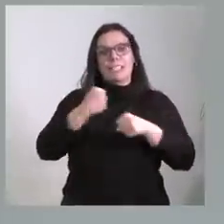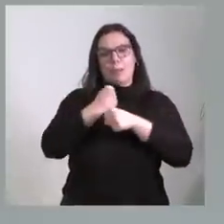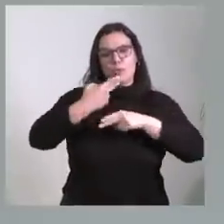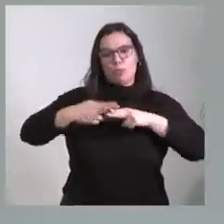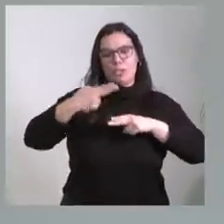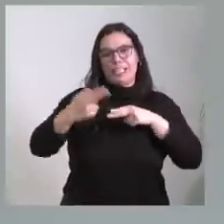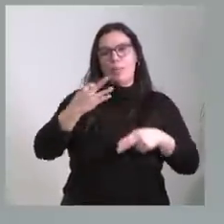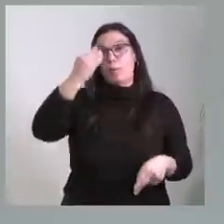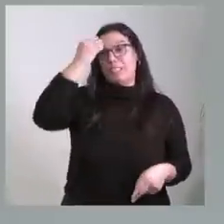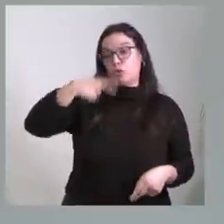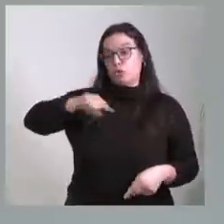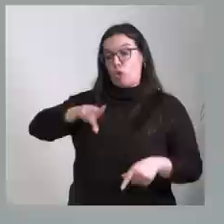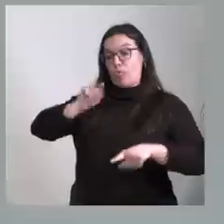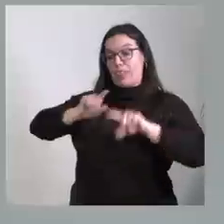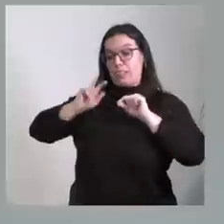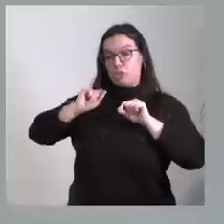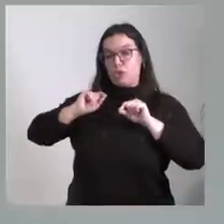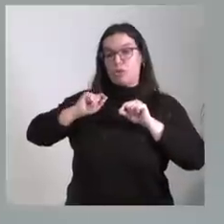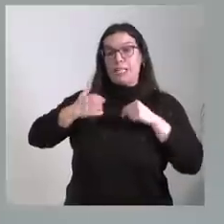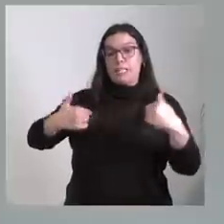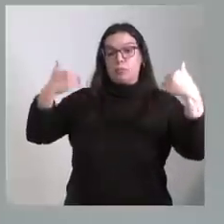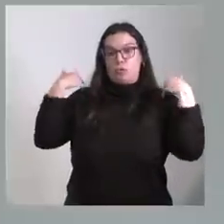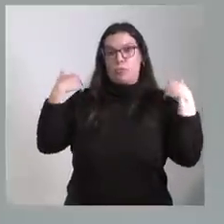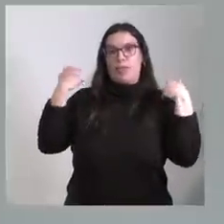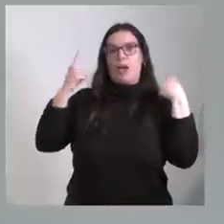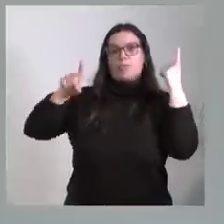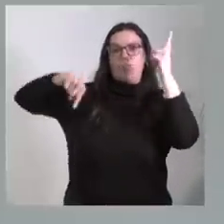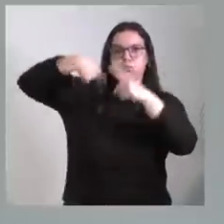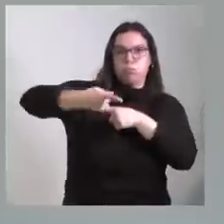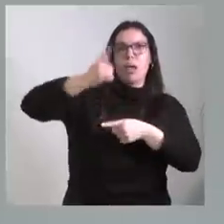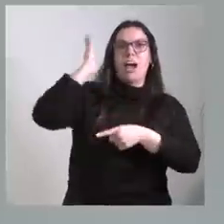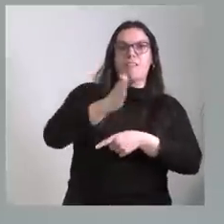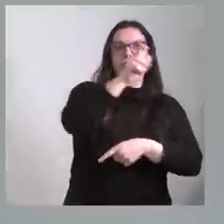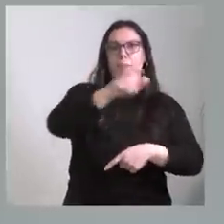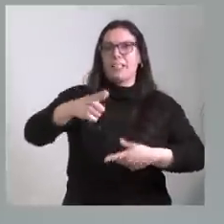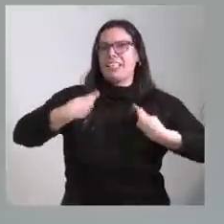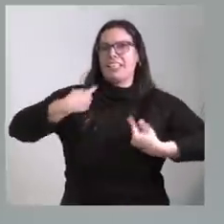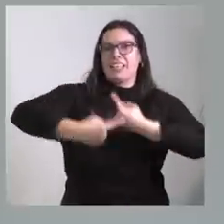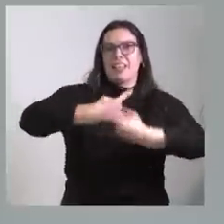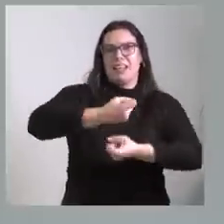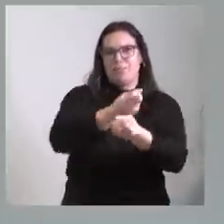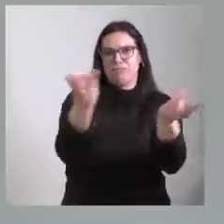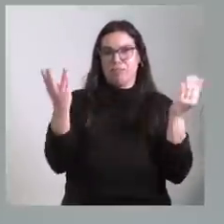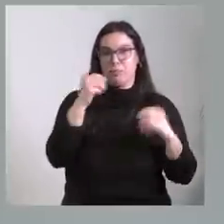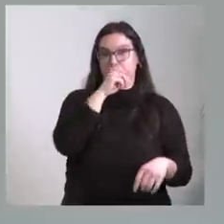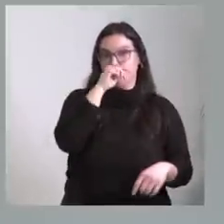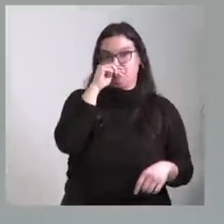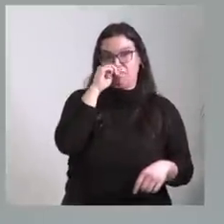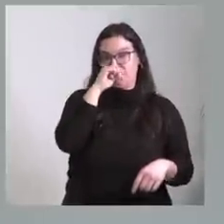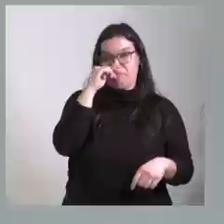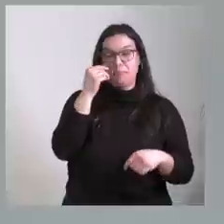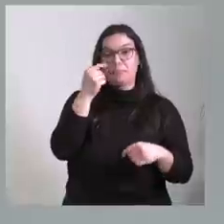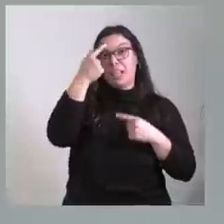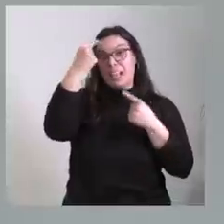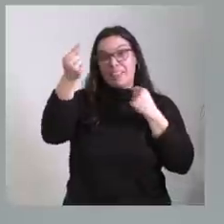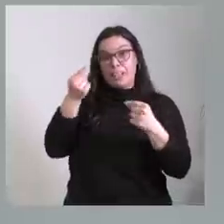que las decisiones que uno toma en puestos de responsabilidad afectan a la vida diaria de multitud de personas el dato que ha puesto de relieve